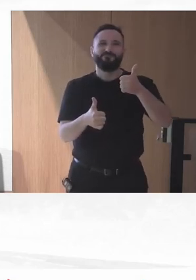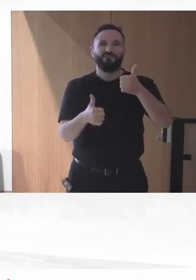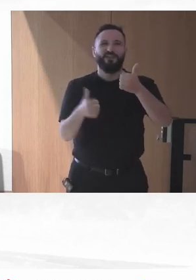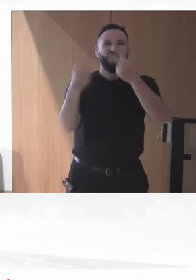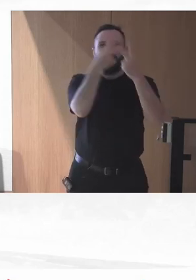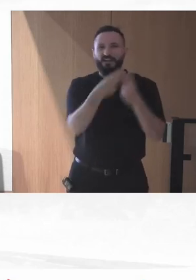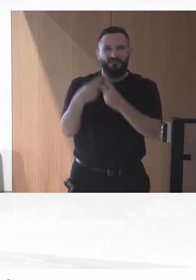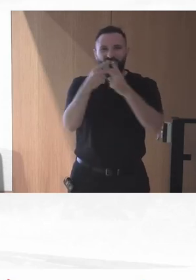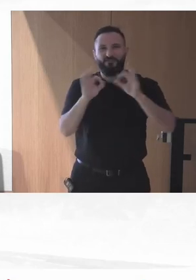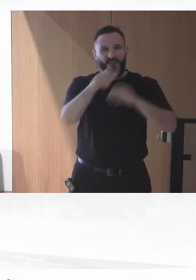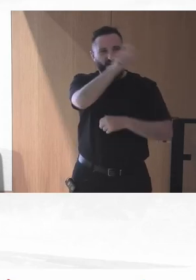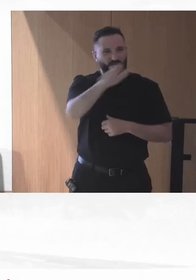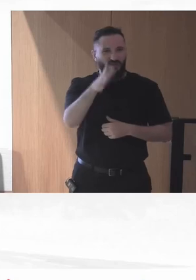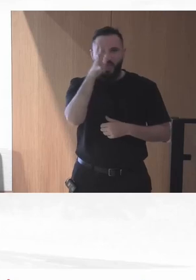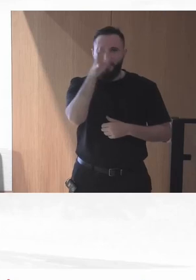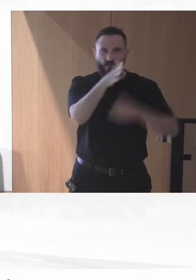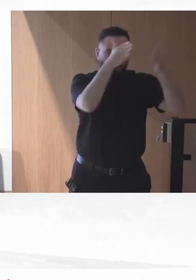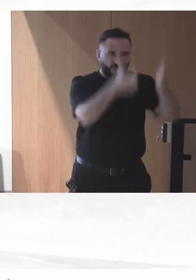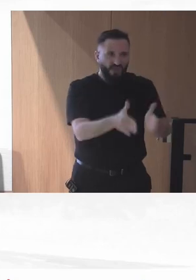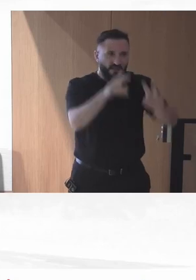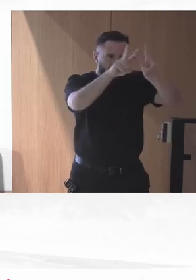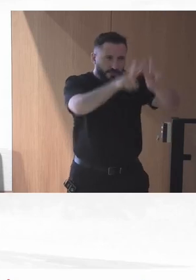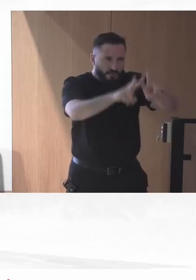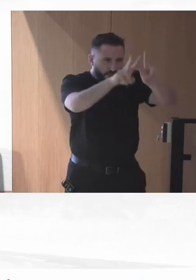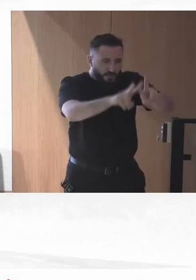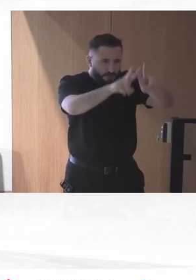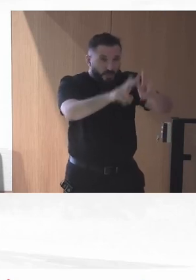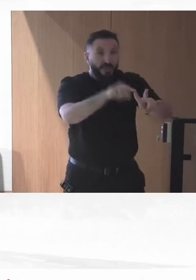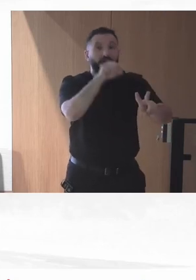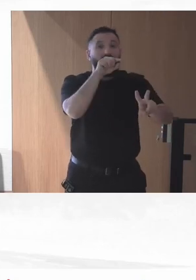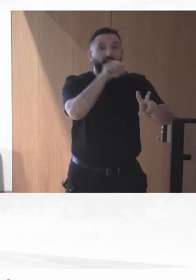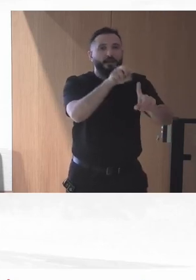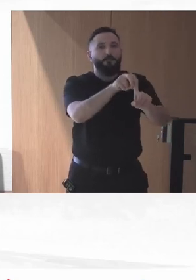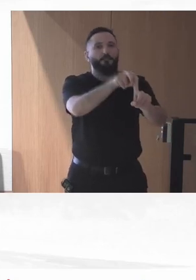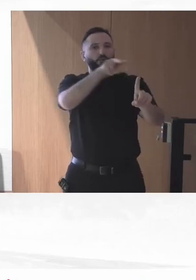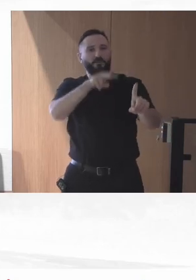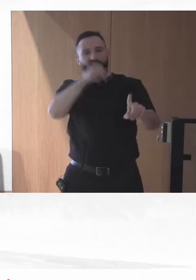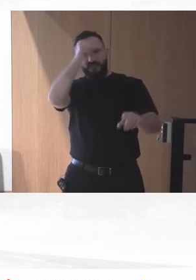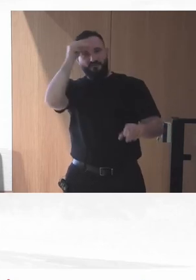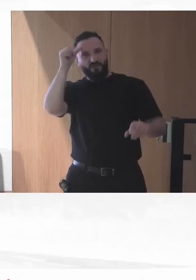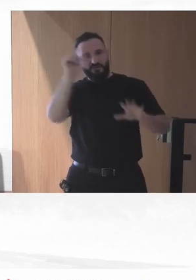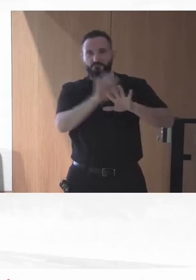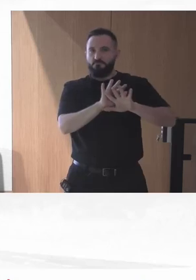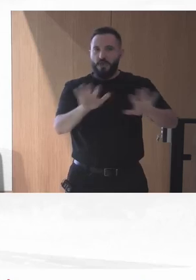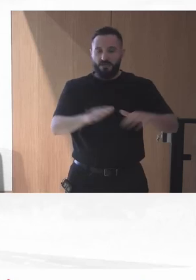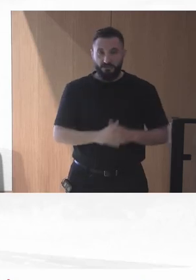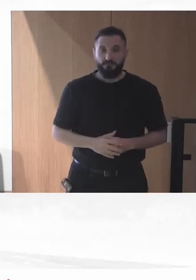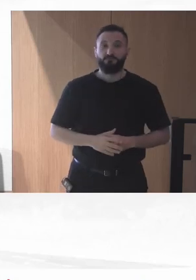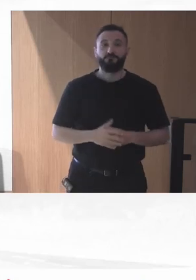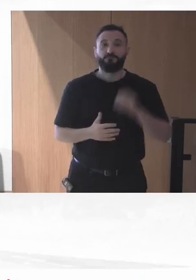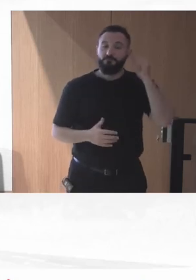de estos acusados que participan en un procedimiento penal se lleva a cabo desde una perspectiva forense. Es